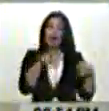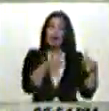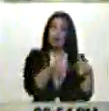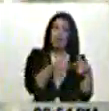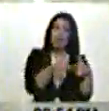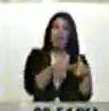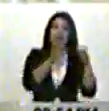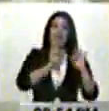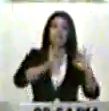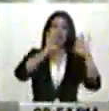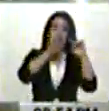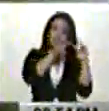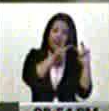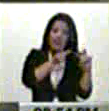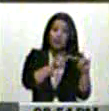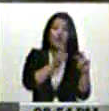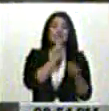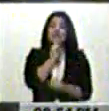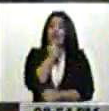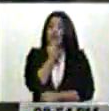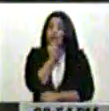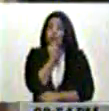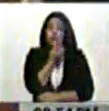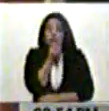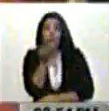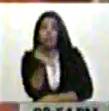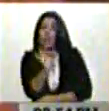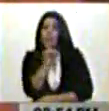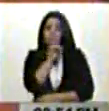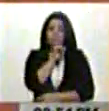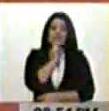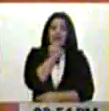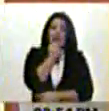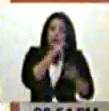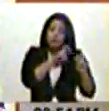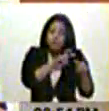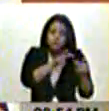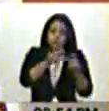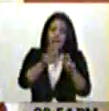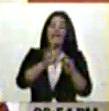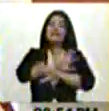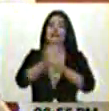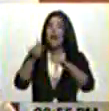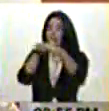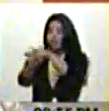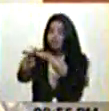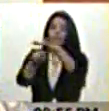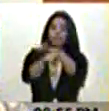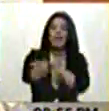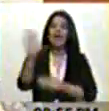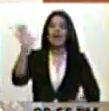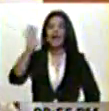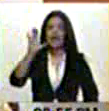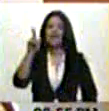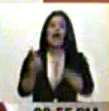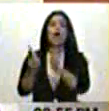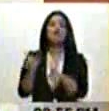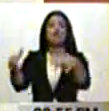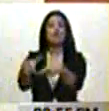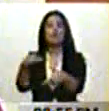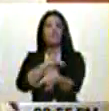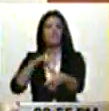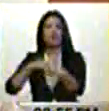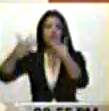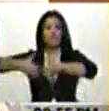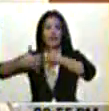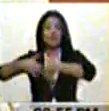secretas. En este momento se desarrollan allanamientos en la ciudad capital a entes privados que están